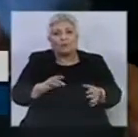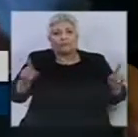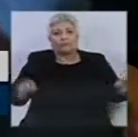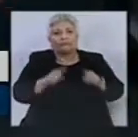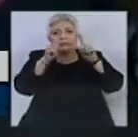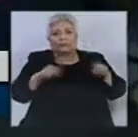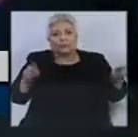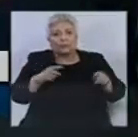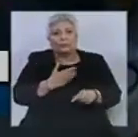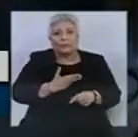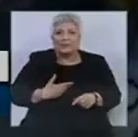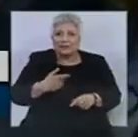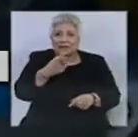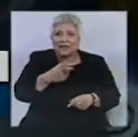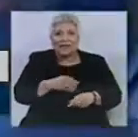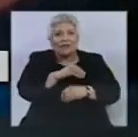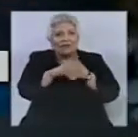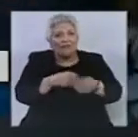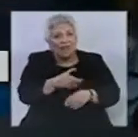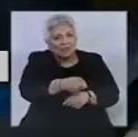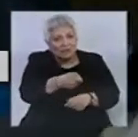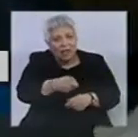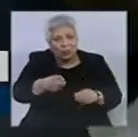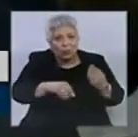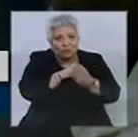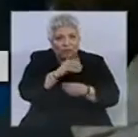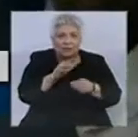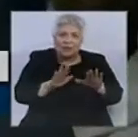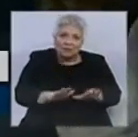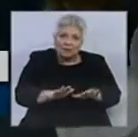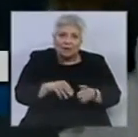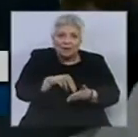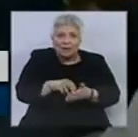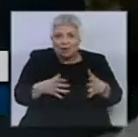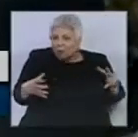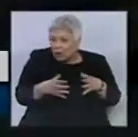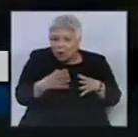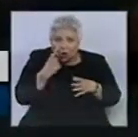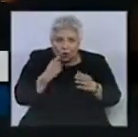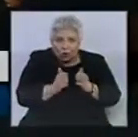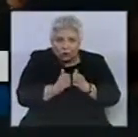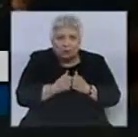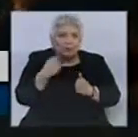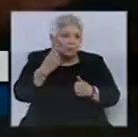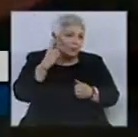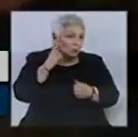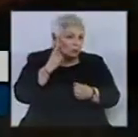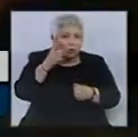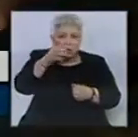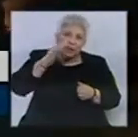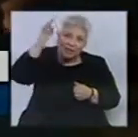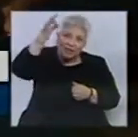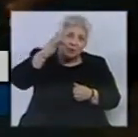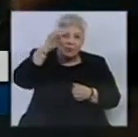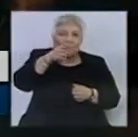el mandatario saludó a la familia de bleier y se mantuvo un rato con los más íntimos luego escuchó el discurso oficial de parte